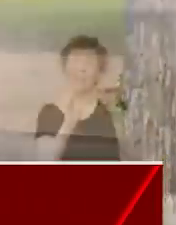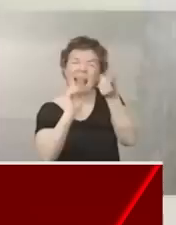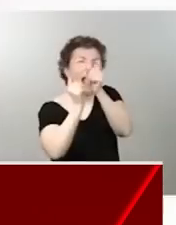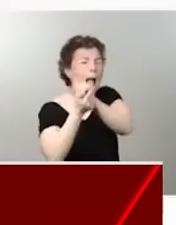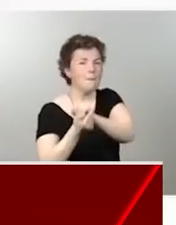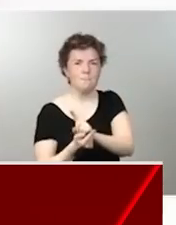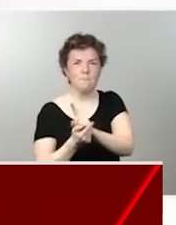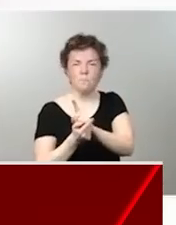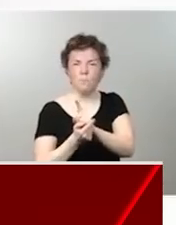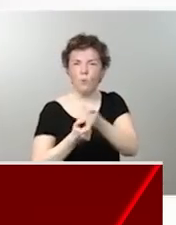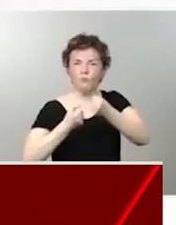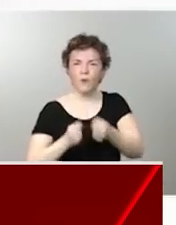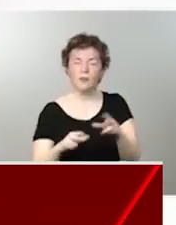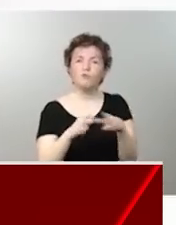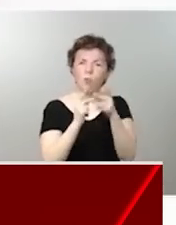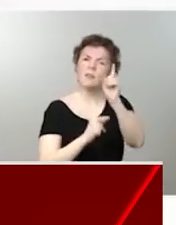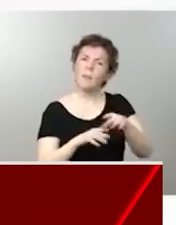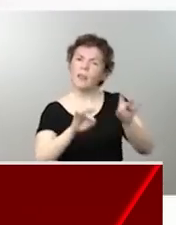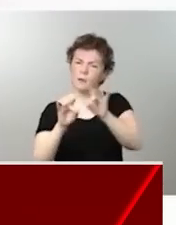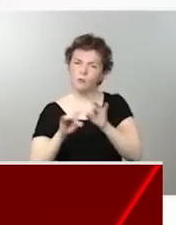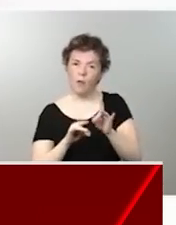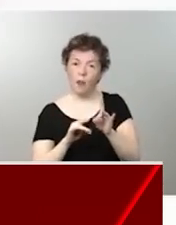seguir en recesión, vamos a seguir